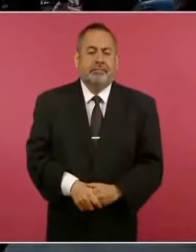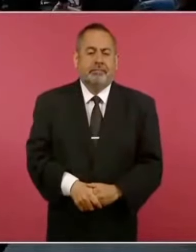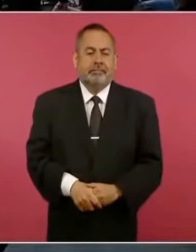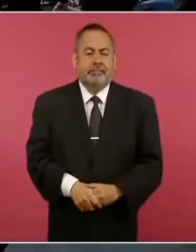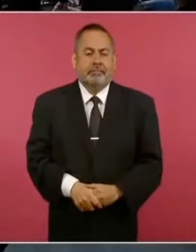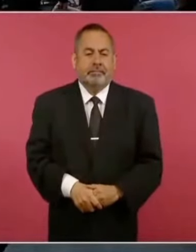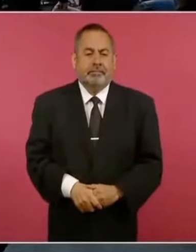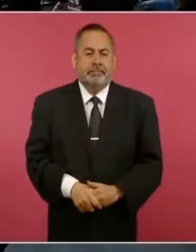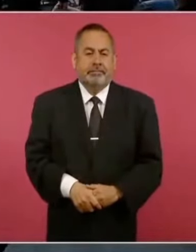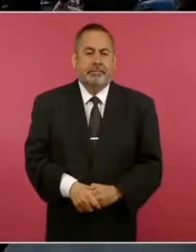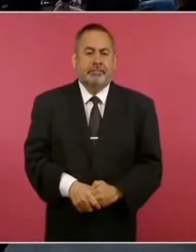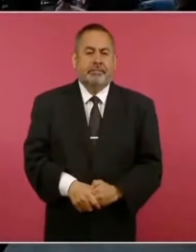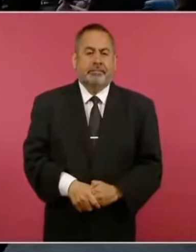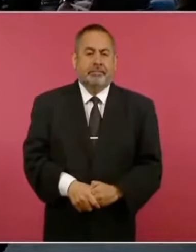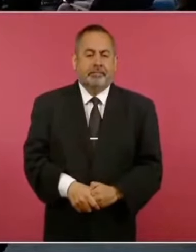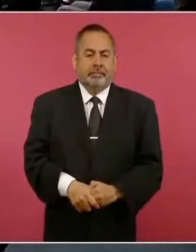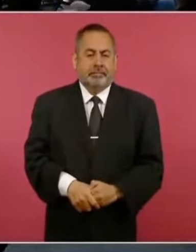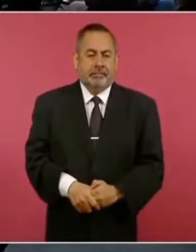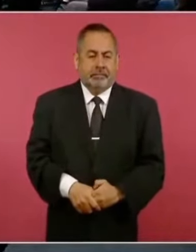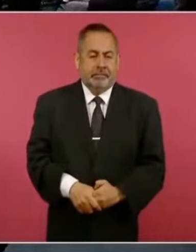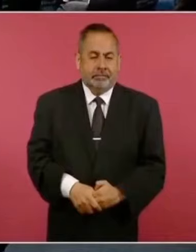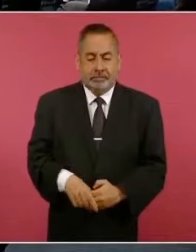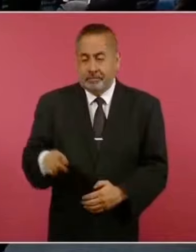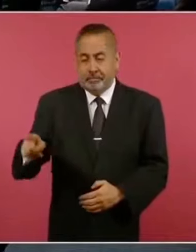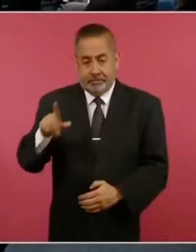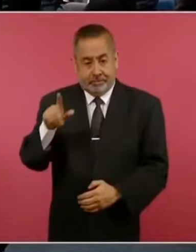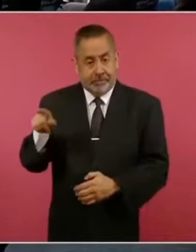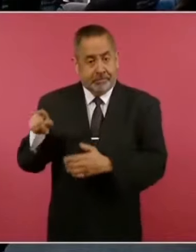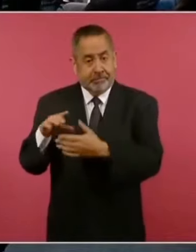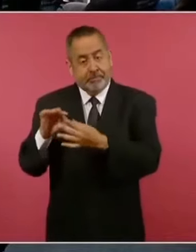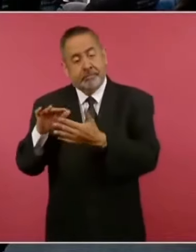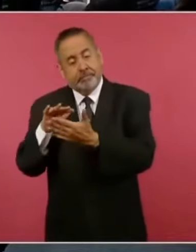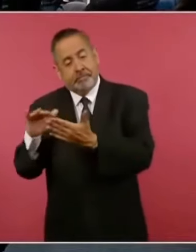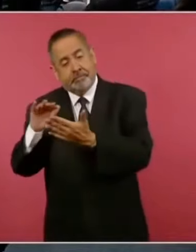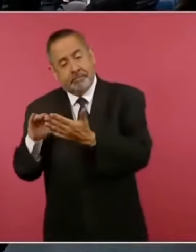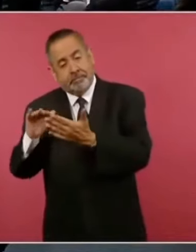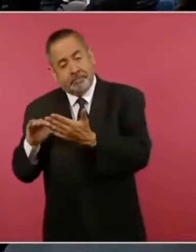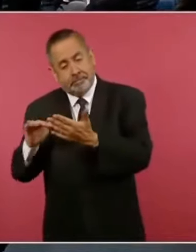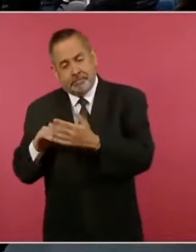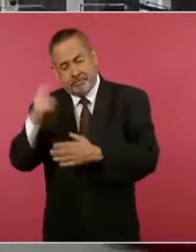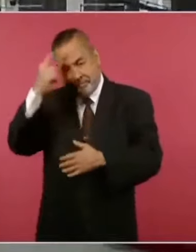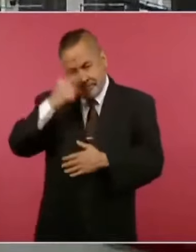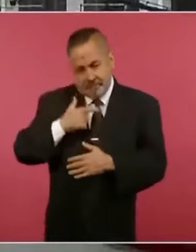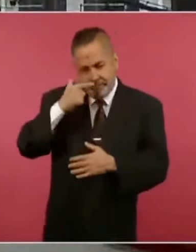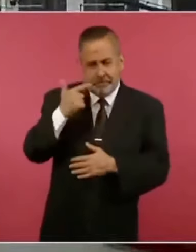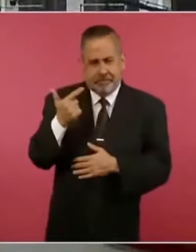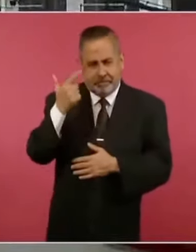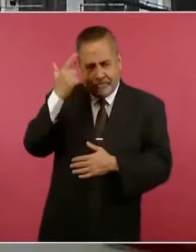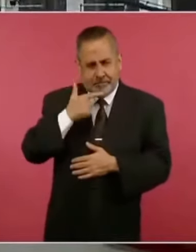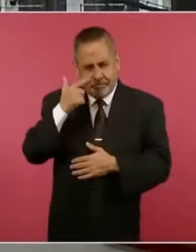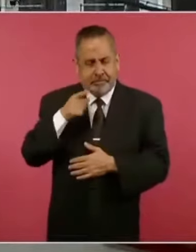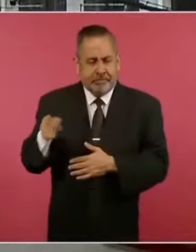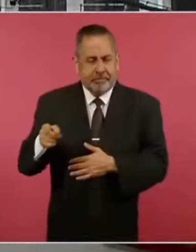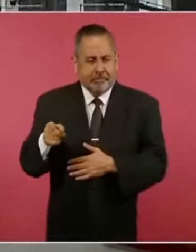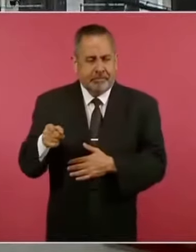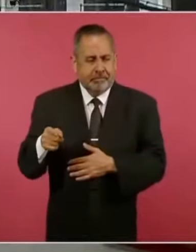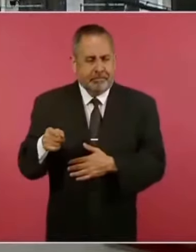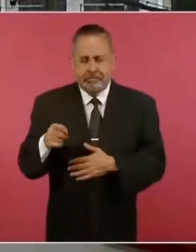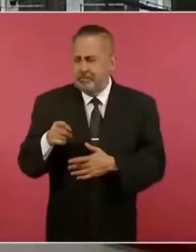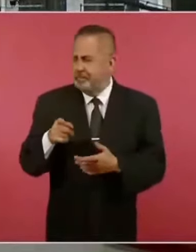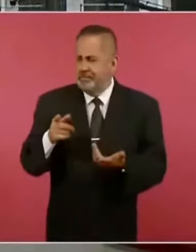pones y me la está leyendo a las 7 de la noche eso fue al mediodía